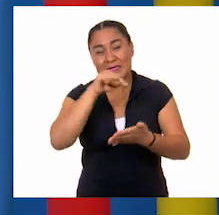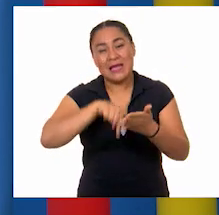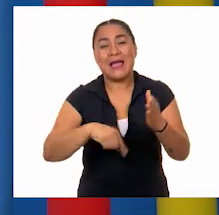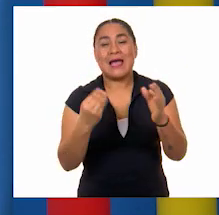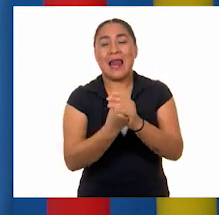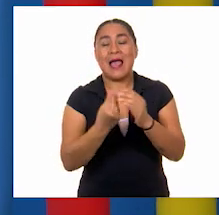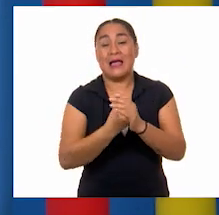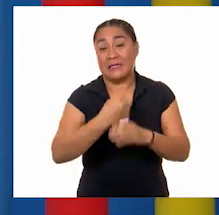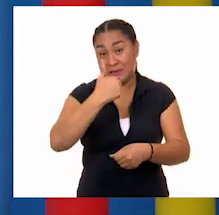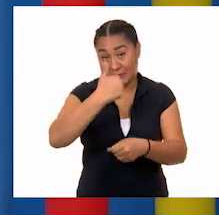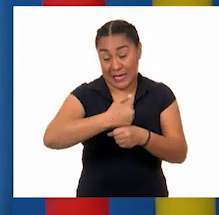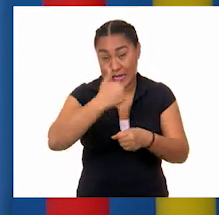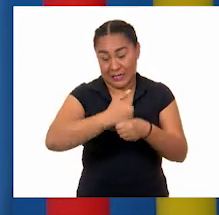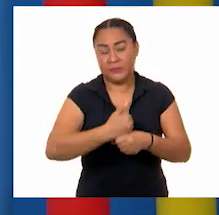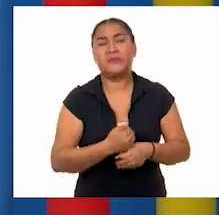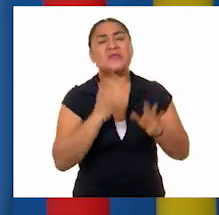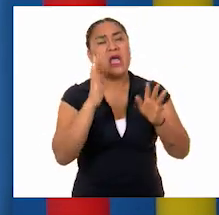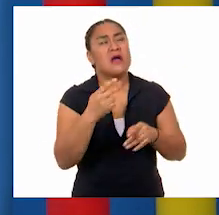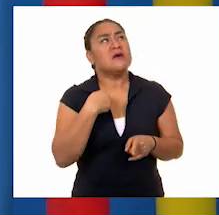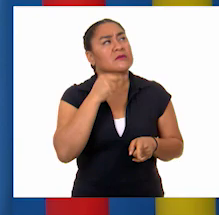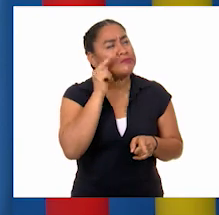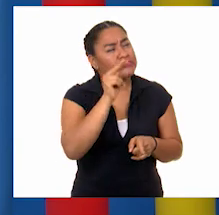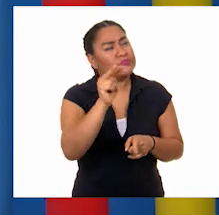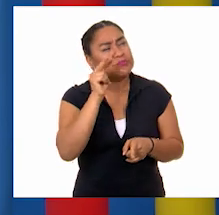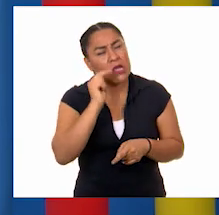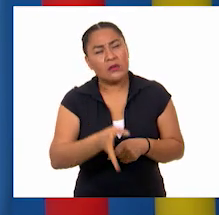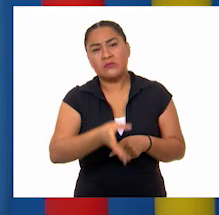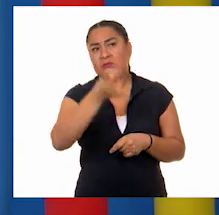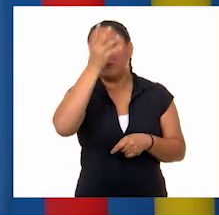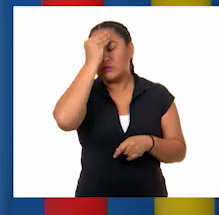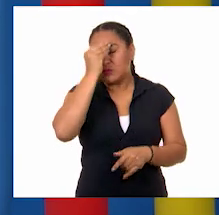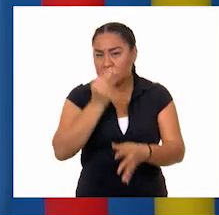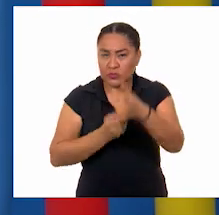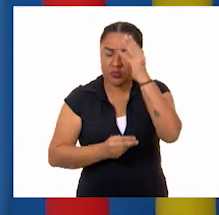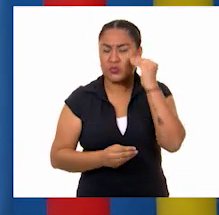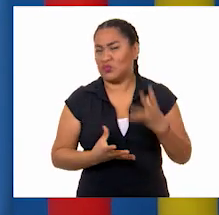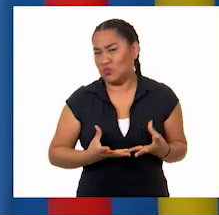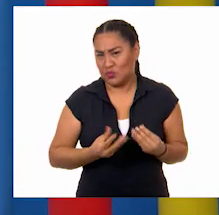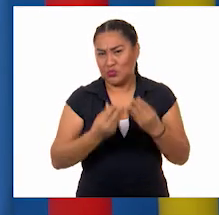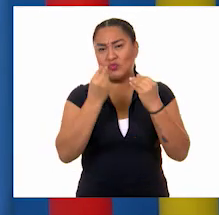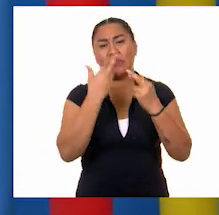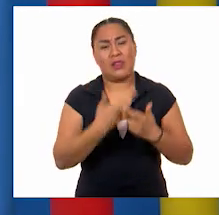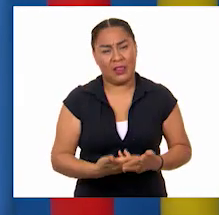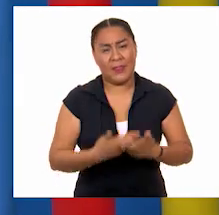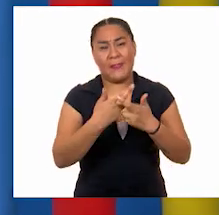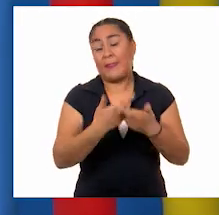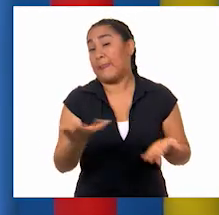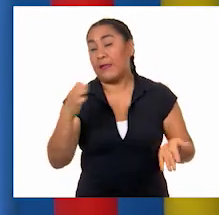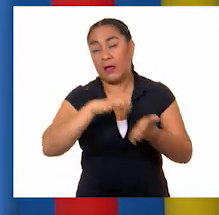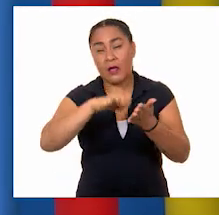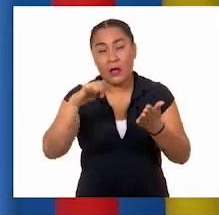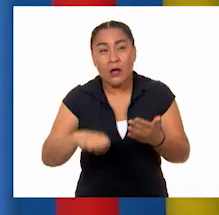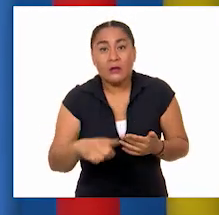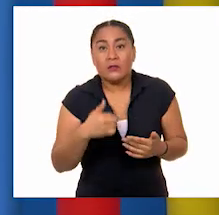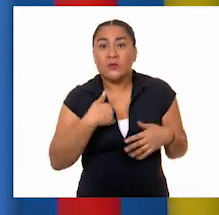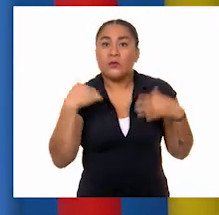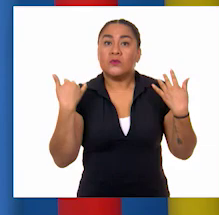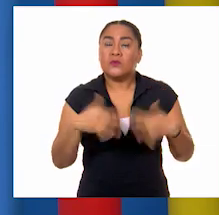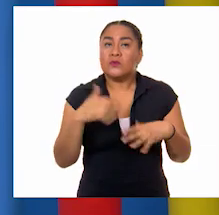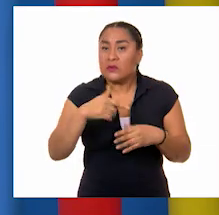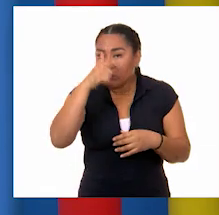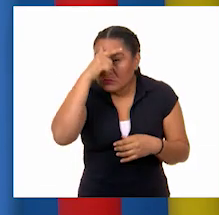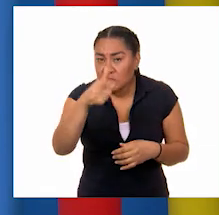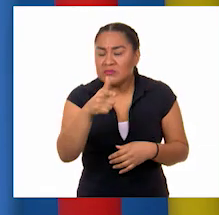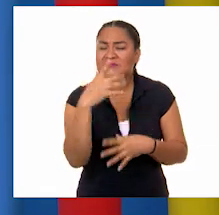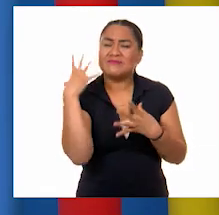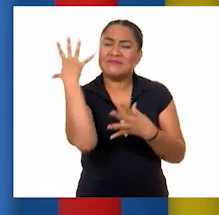de sexto grado, he aprendido muchísimo. Hoy, por ejemplo, me entero de este